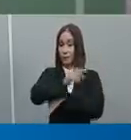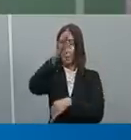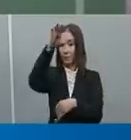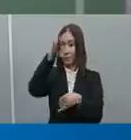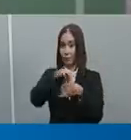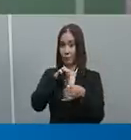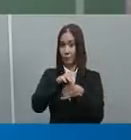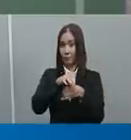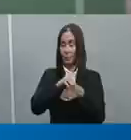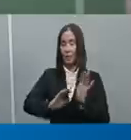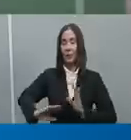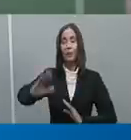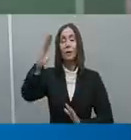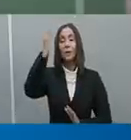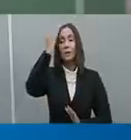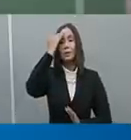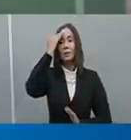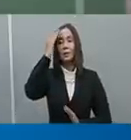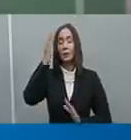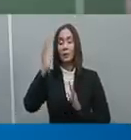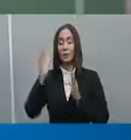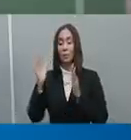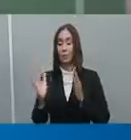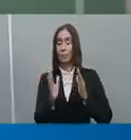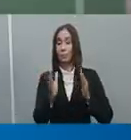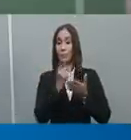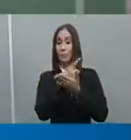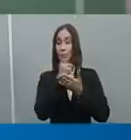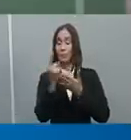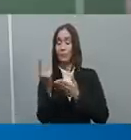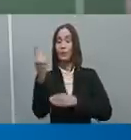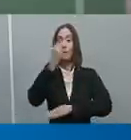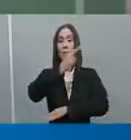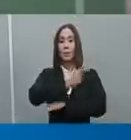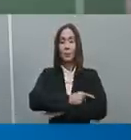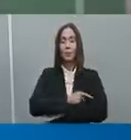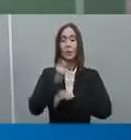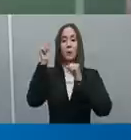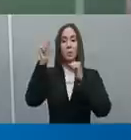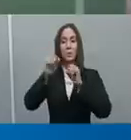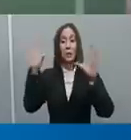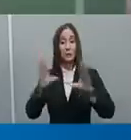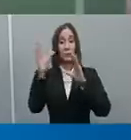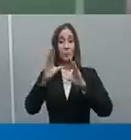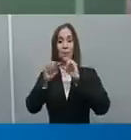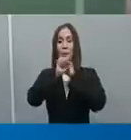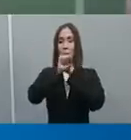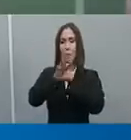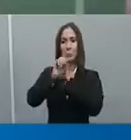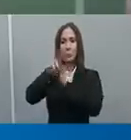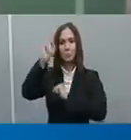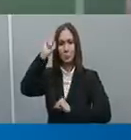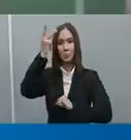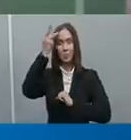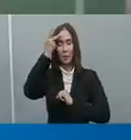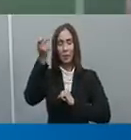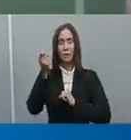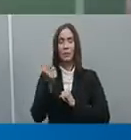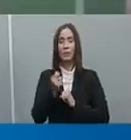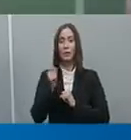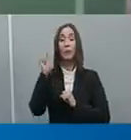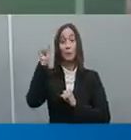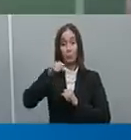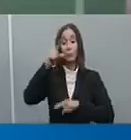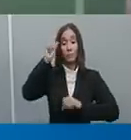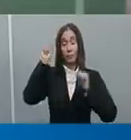y teniendo en cuenta que durante los próximos días podrán realizarse actividades proselitistas, quiero también hacer un llamado a todos